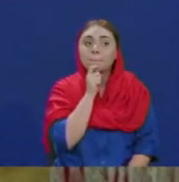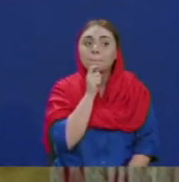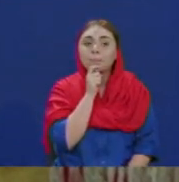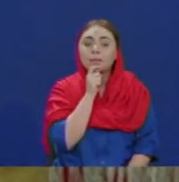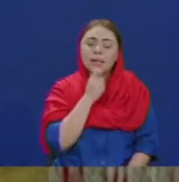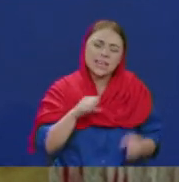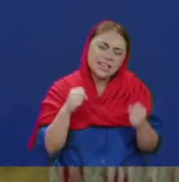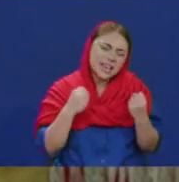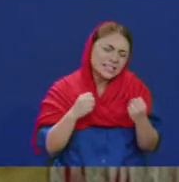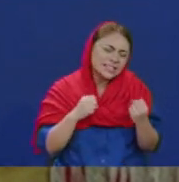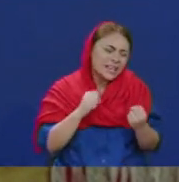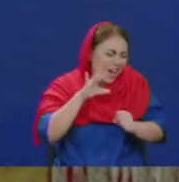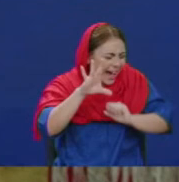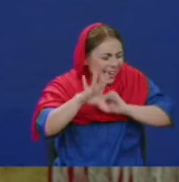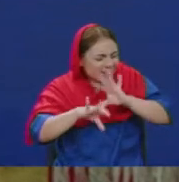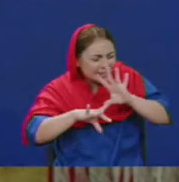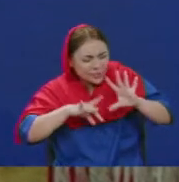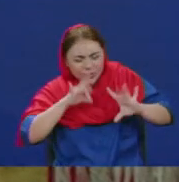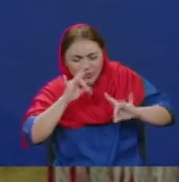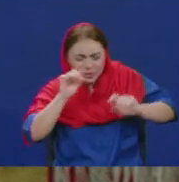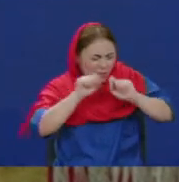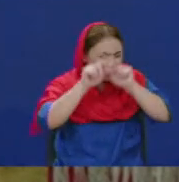Haz un milagro, Señor, por favor.